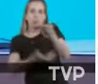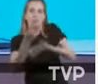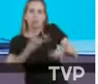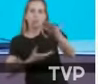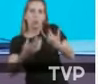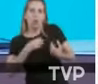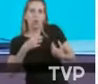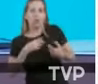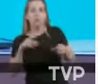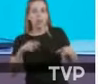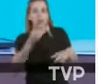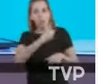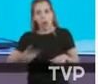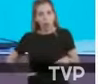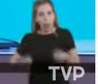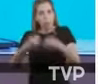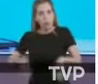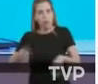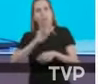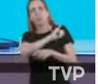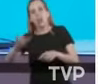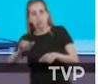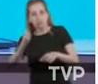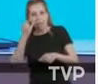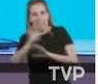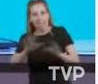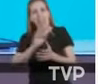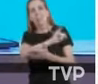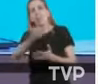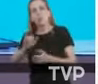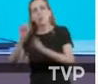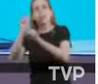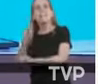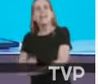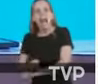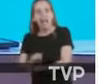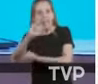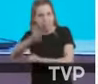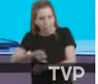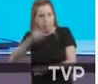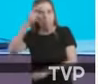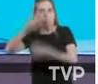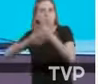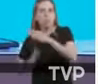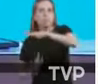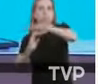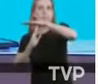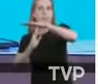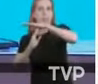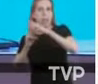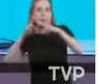Nosotros hemos iniciado acciones penales. La Procuración del Tesoro sigue esa causa puntualmente y esperamos